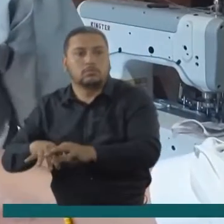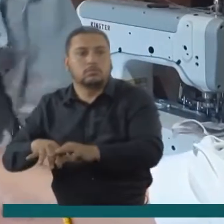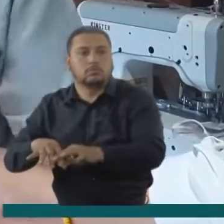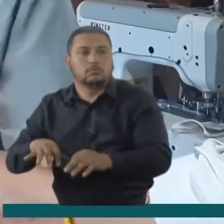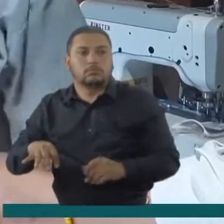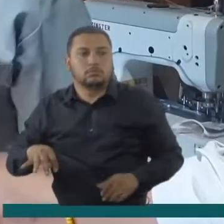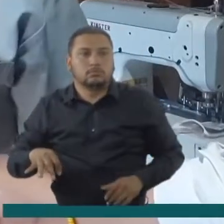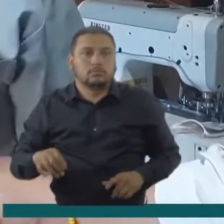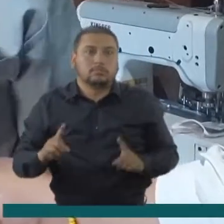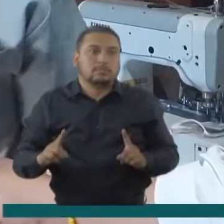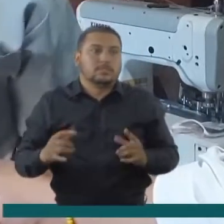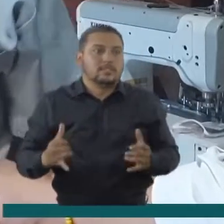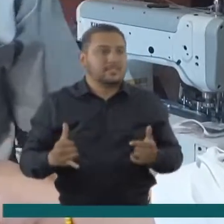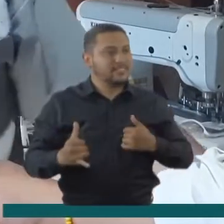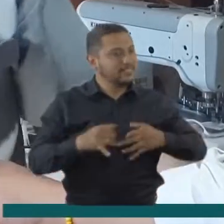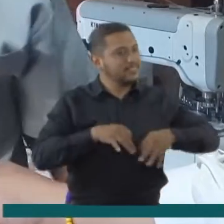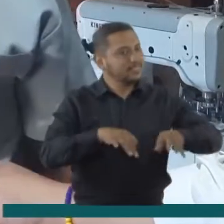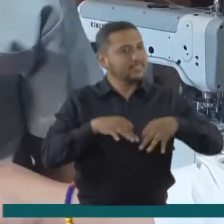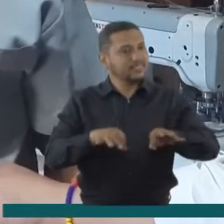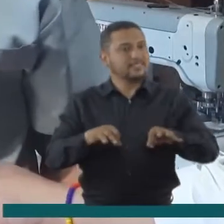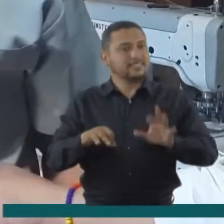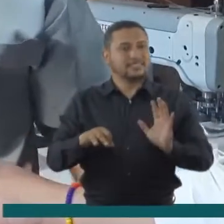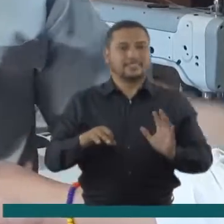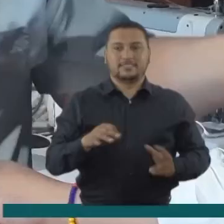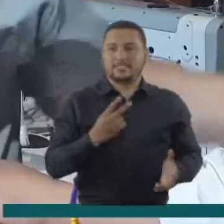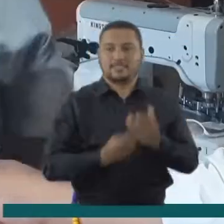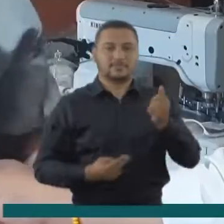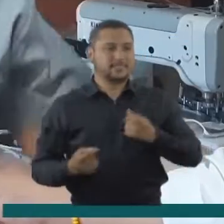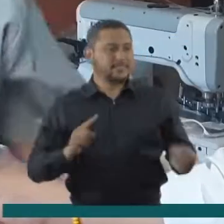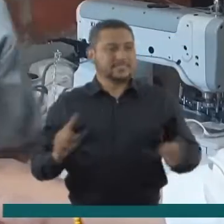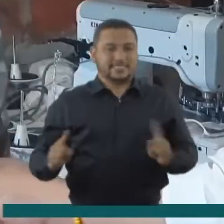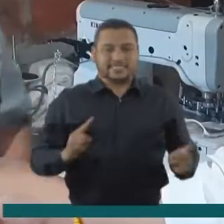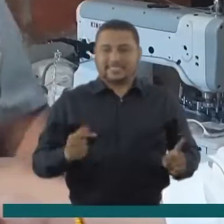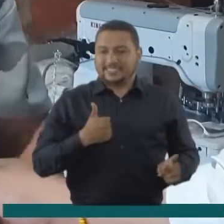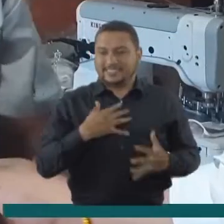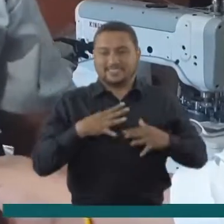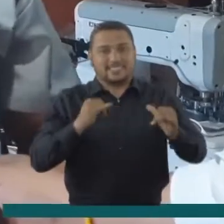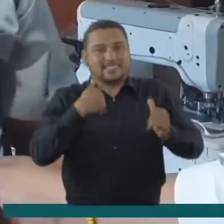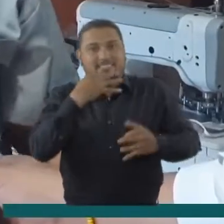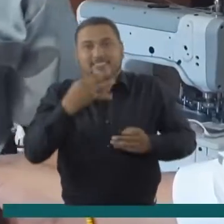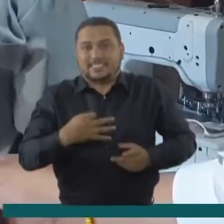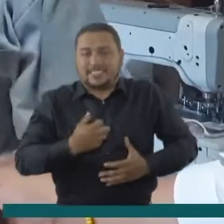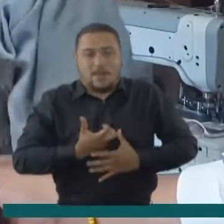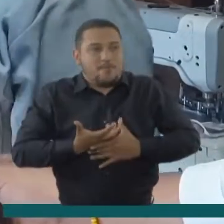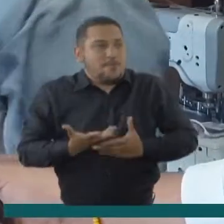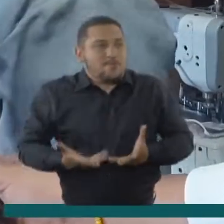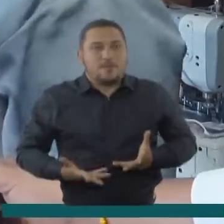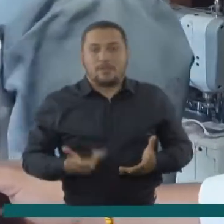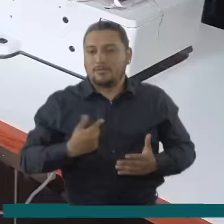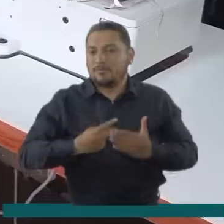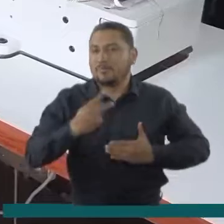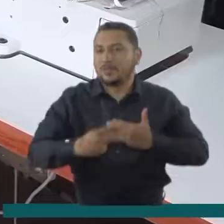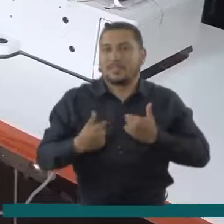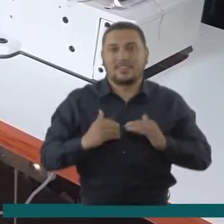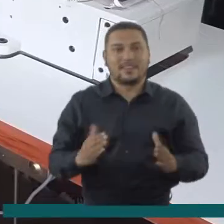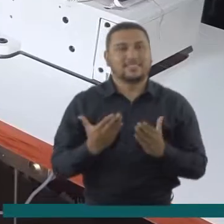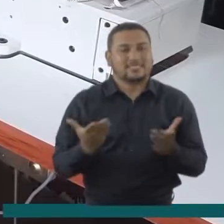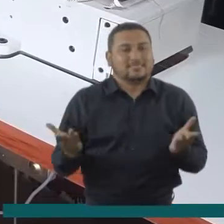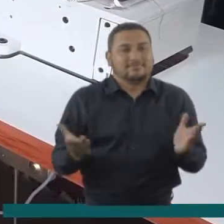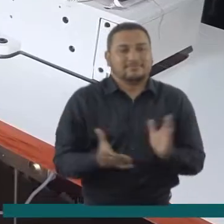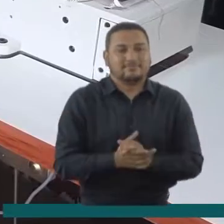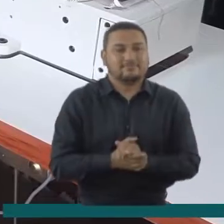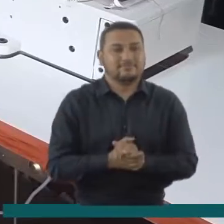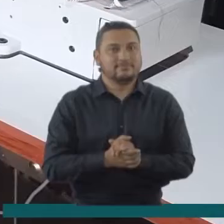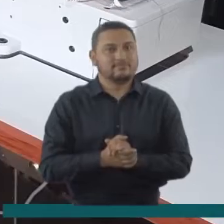ver que él me está haciendo mi sueño realidad, es, mejor dicho, no tengo ni cómo expresarme, de verdad, porque es mi proyecto, va a